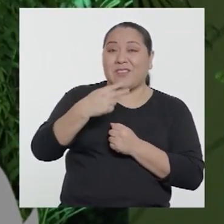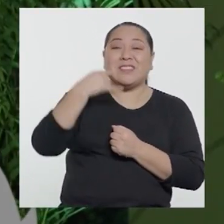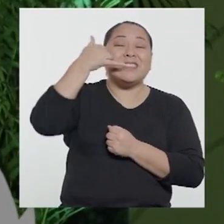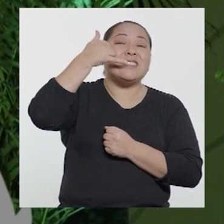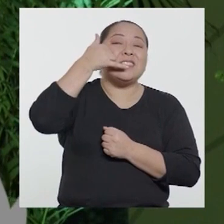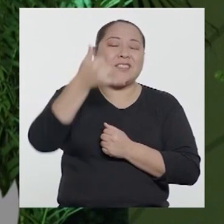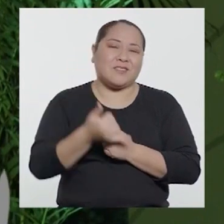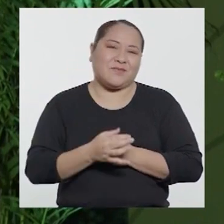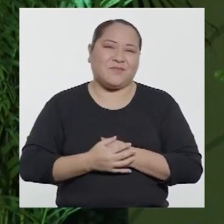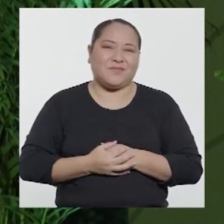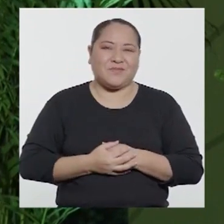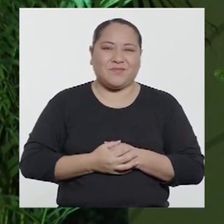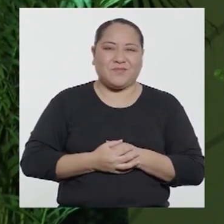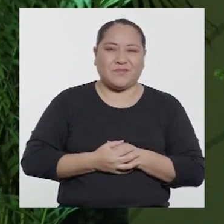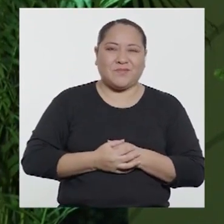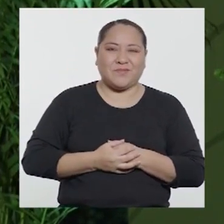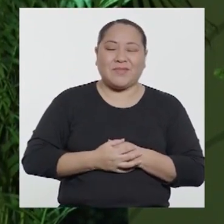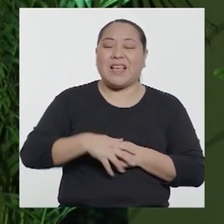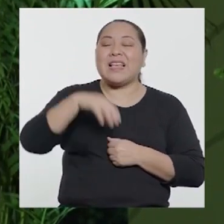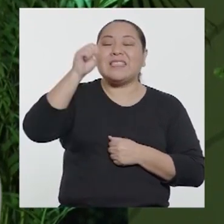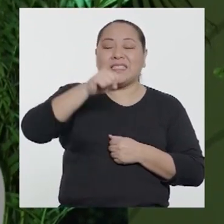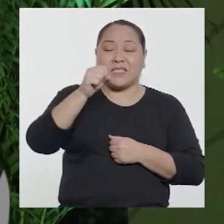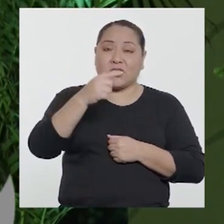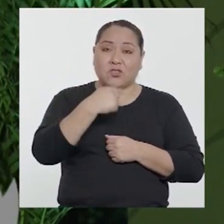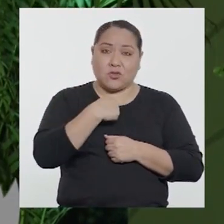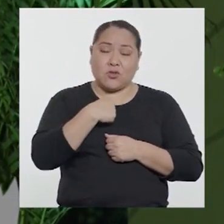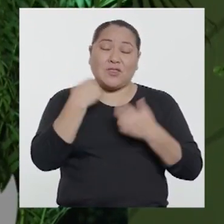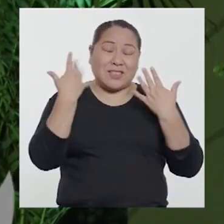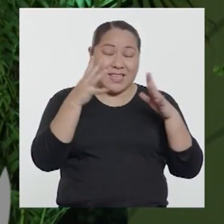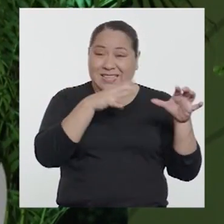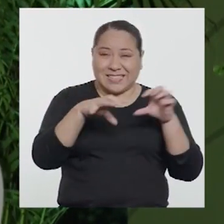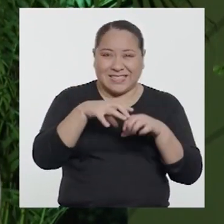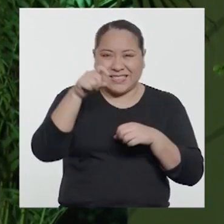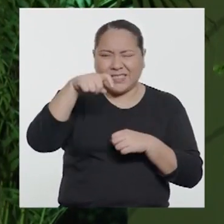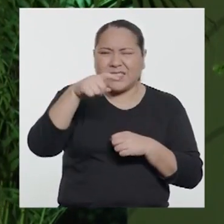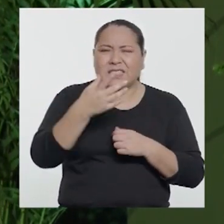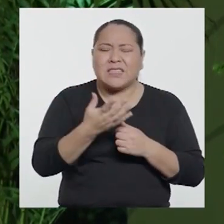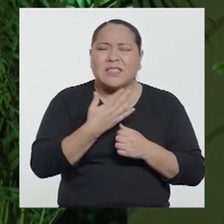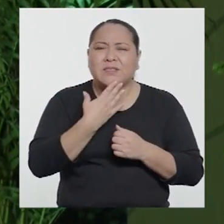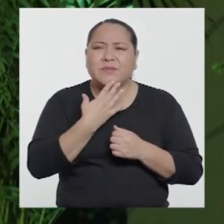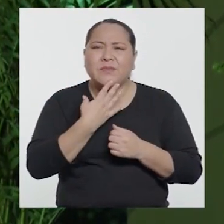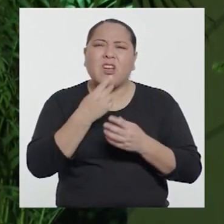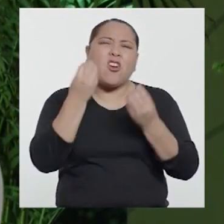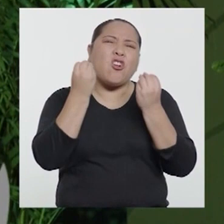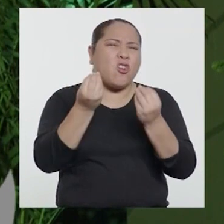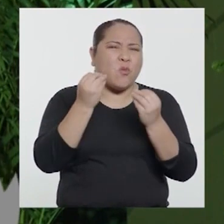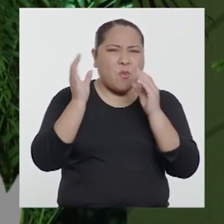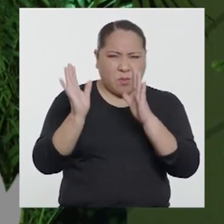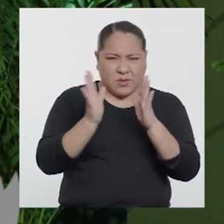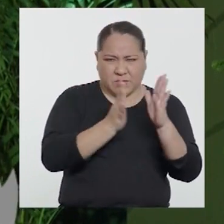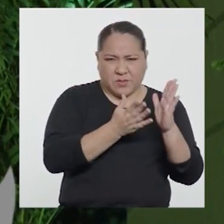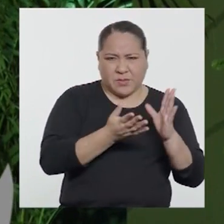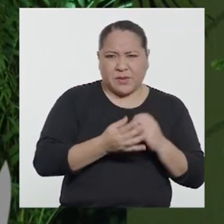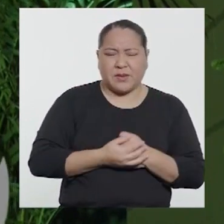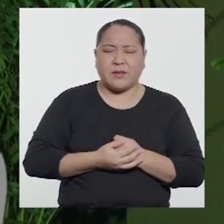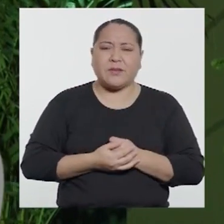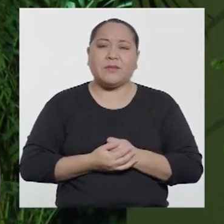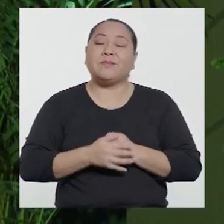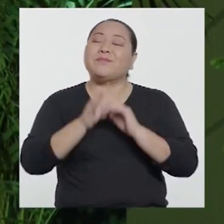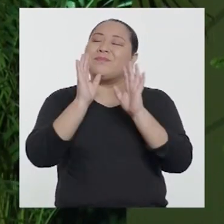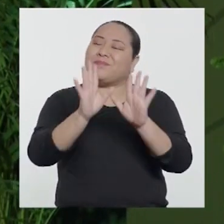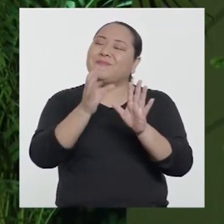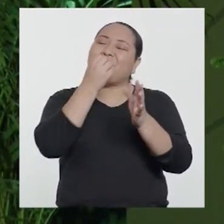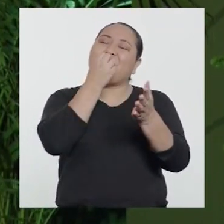celular. Sí, yo ya quiero hacerlo. Pero, ¿cómo lo vamos a elaborar?